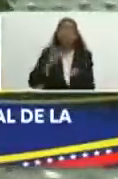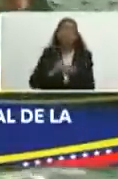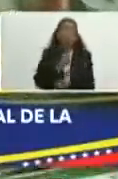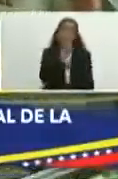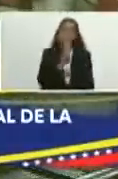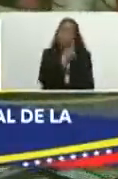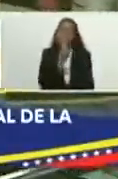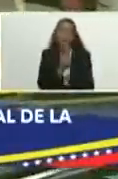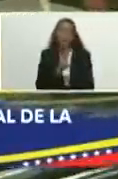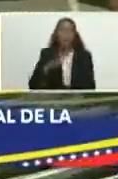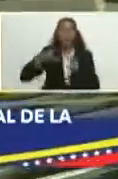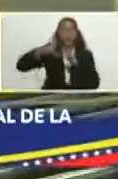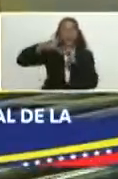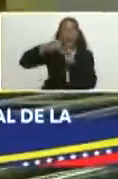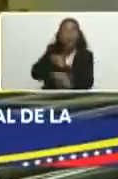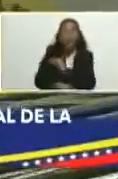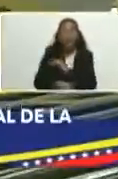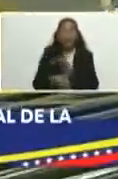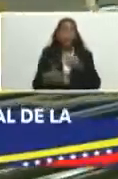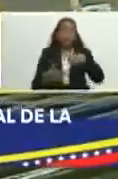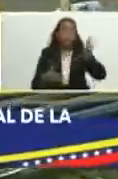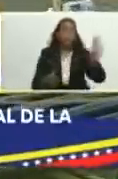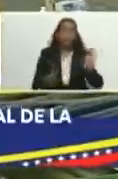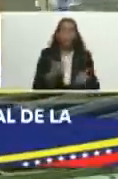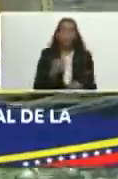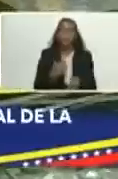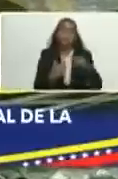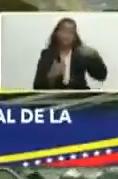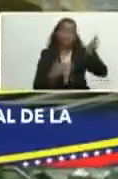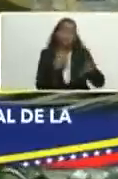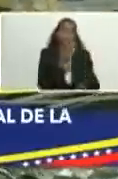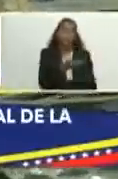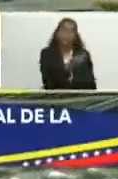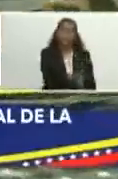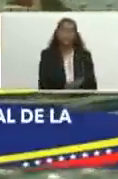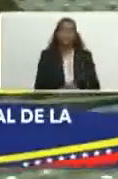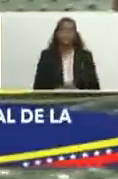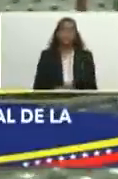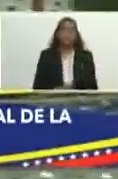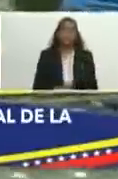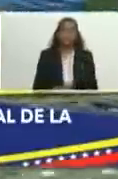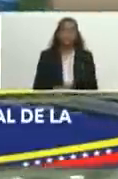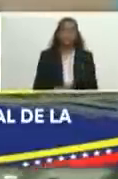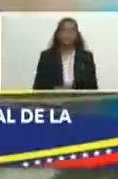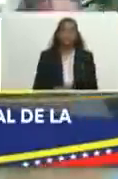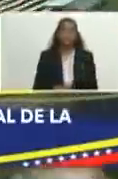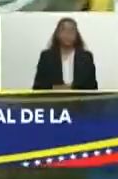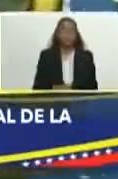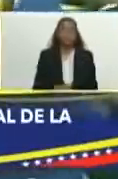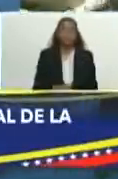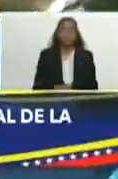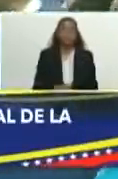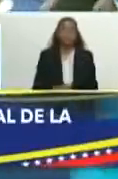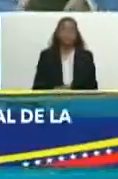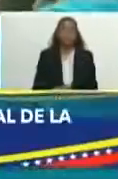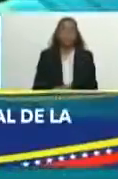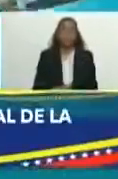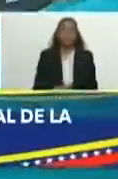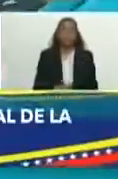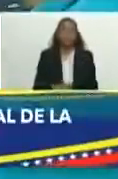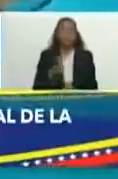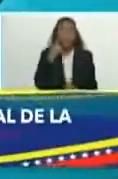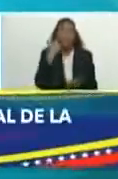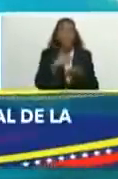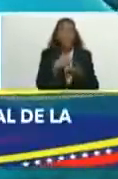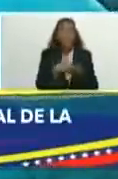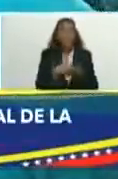ser ya cuando él lanza el caucho para allá, es que va listo, pues. Va a las máquinas que verifican. Va a las máquinas totalmente que